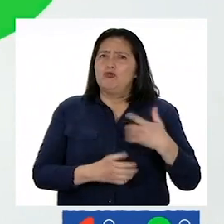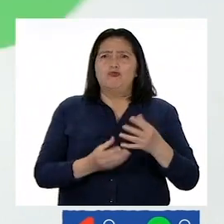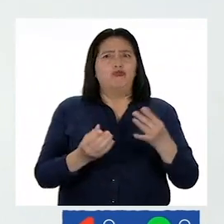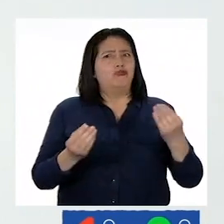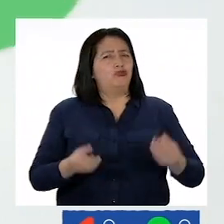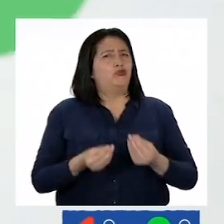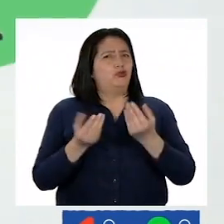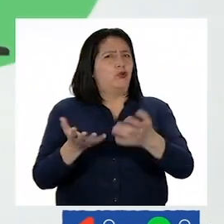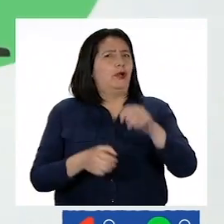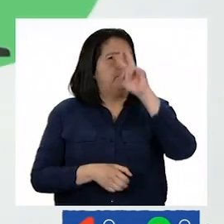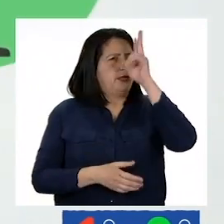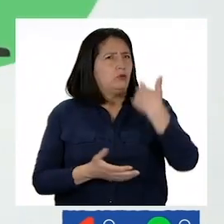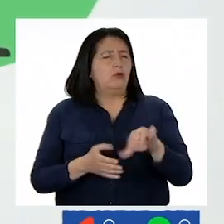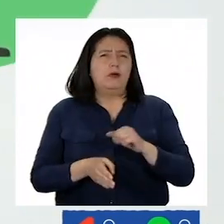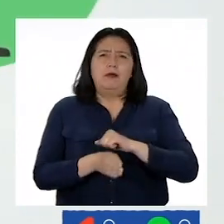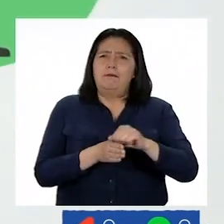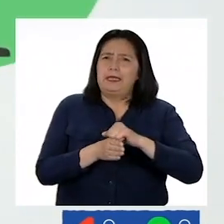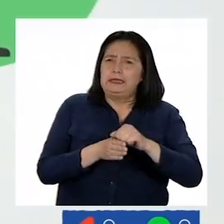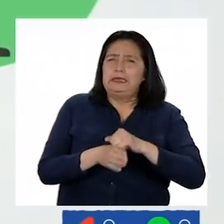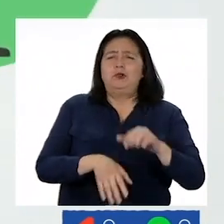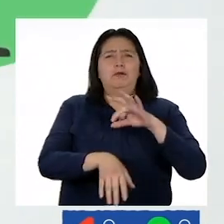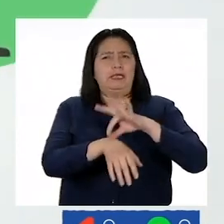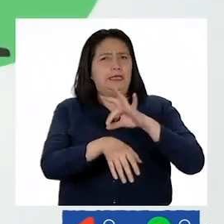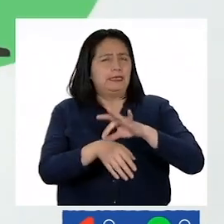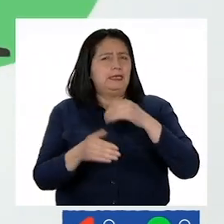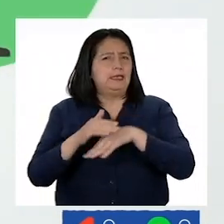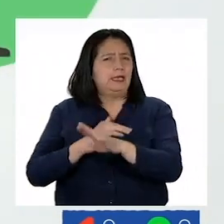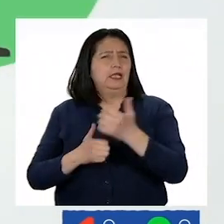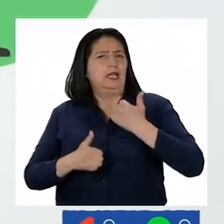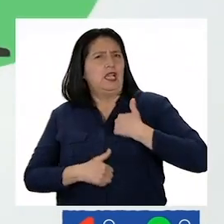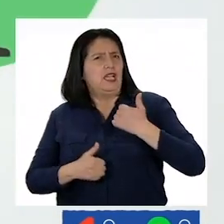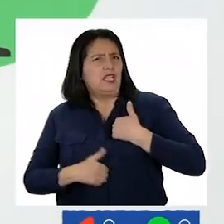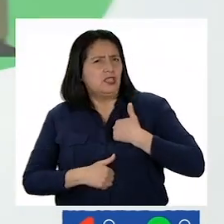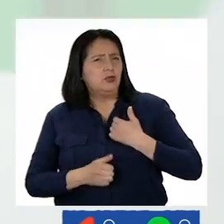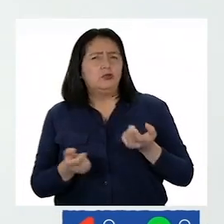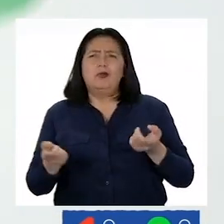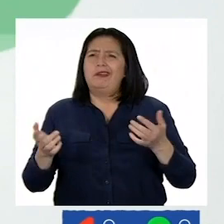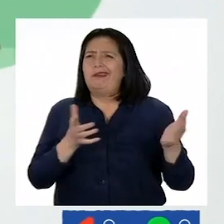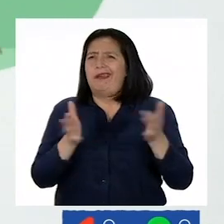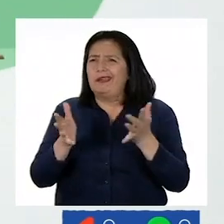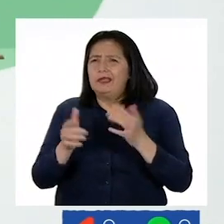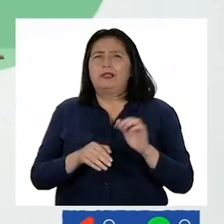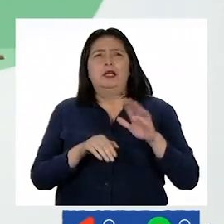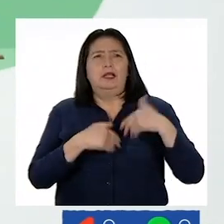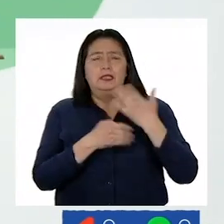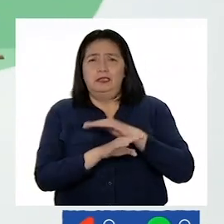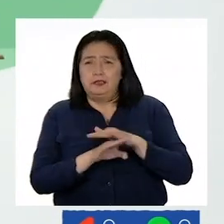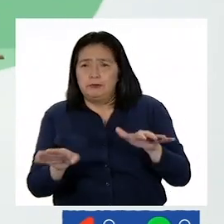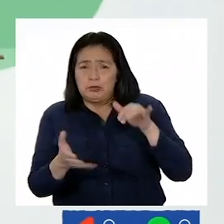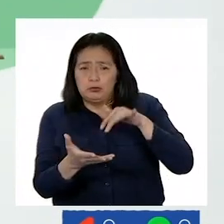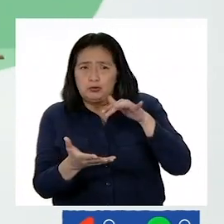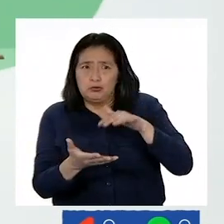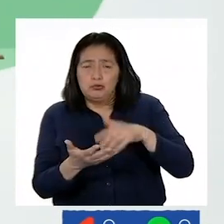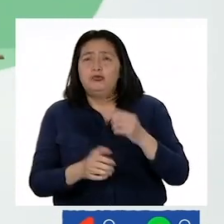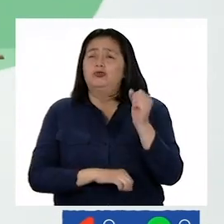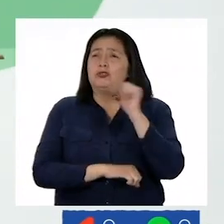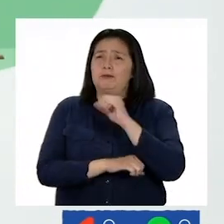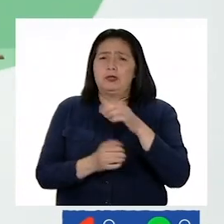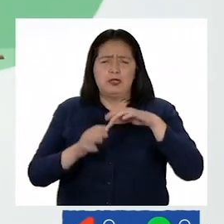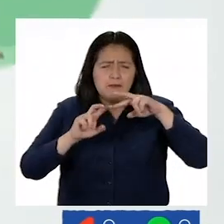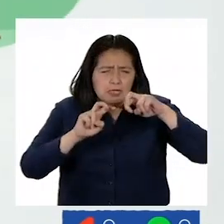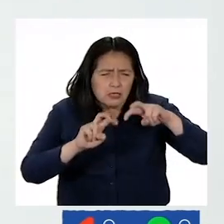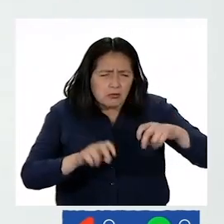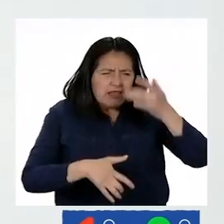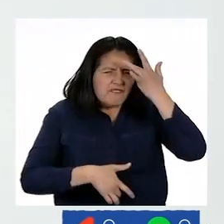y el mundo. Fue practicante de medicina en el ejército peruano durante la guerra. Terminados sus estudios, investigó mucho sobre